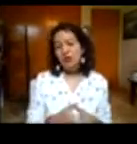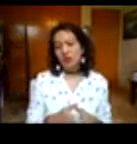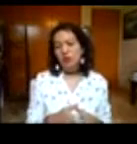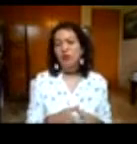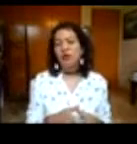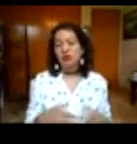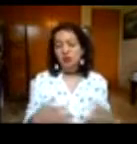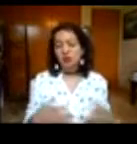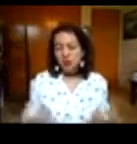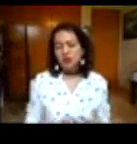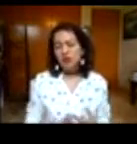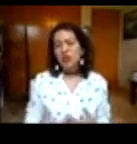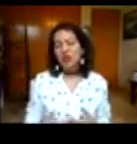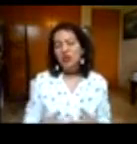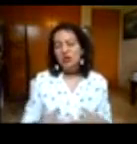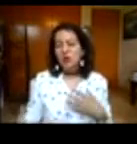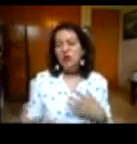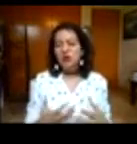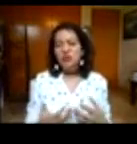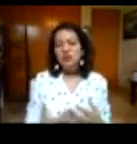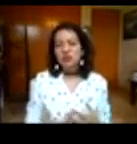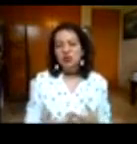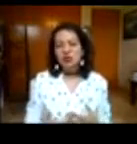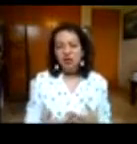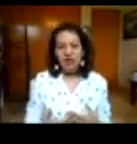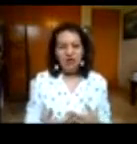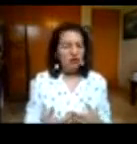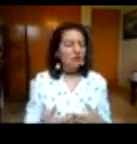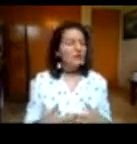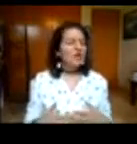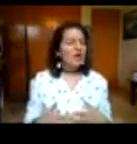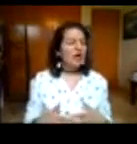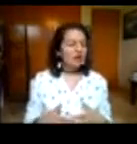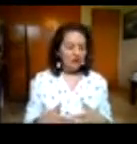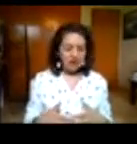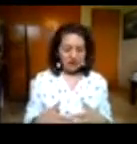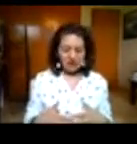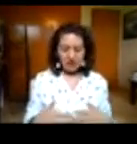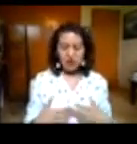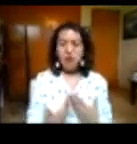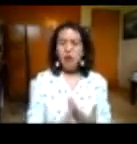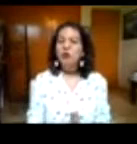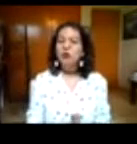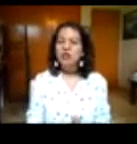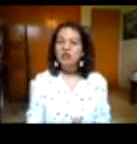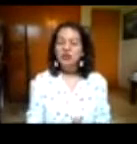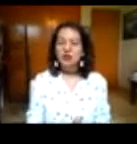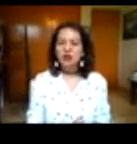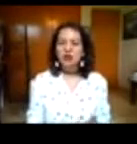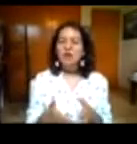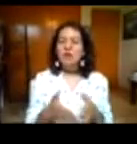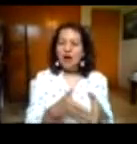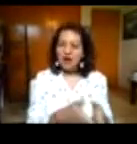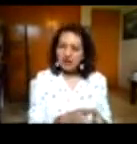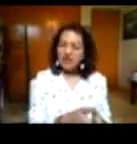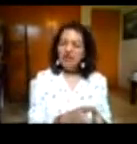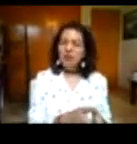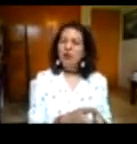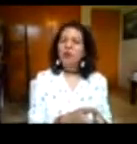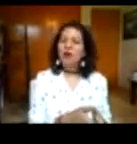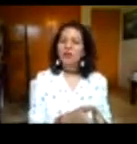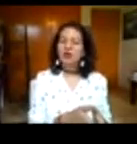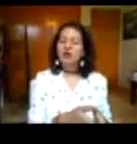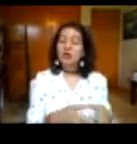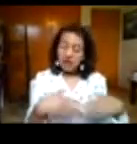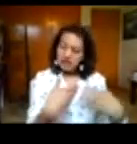este tipo de población indígena. ¿Y cómo nos estamos acercando a través de los módulos de gestión a este tipo